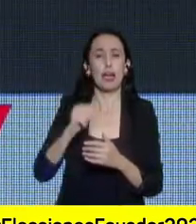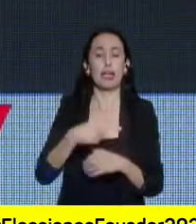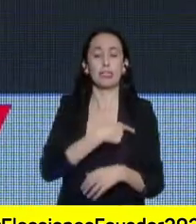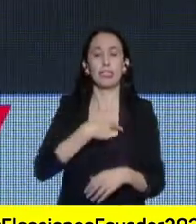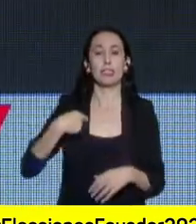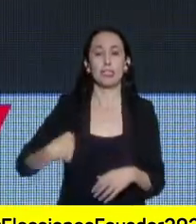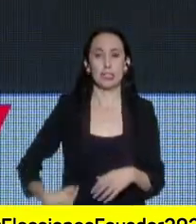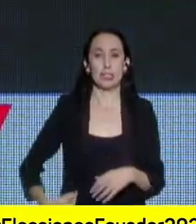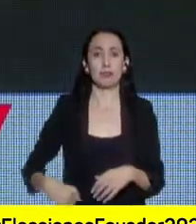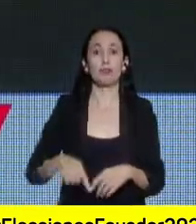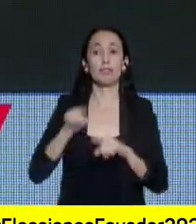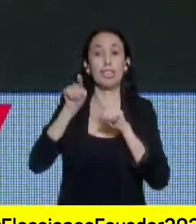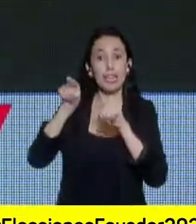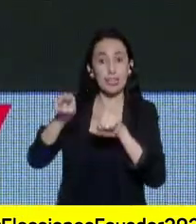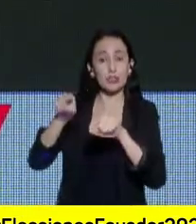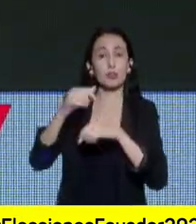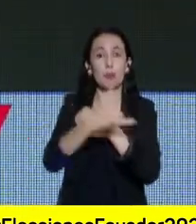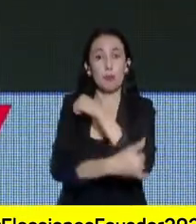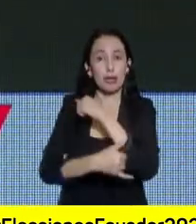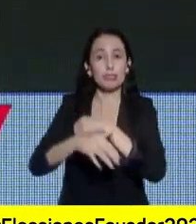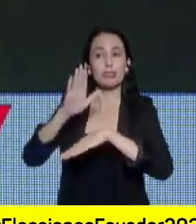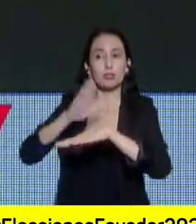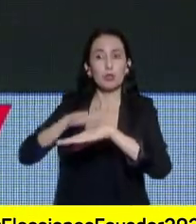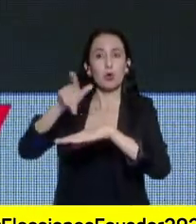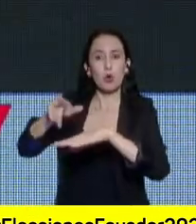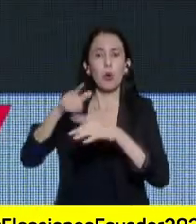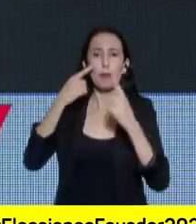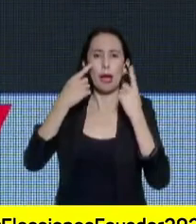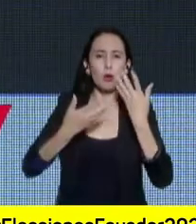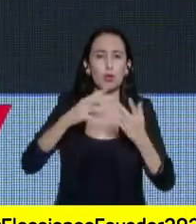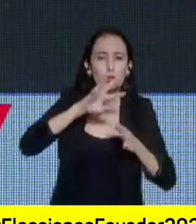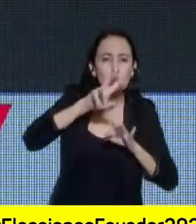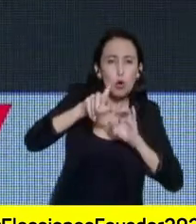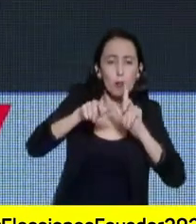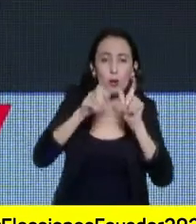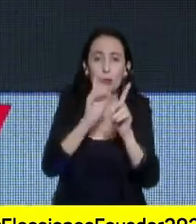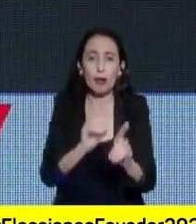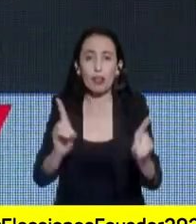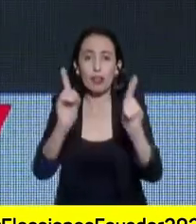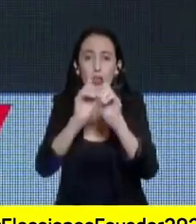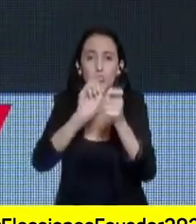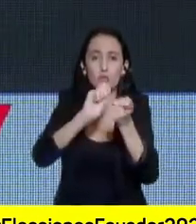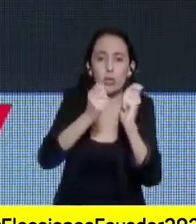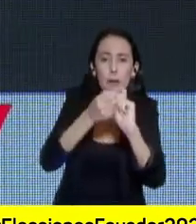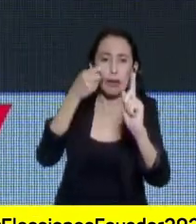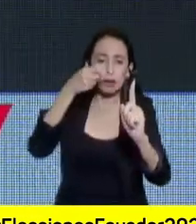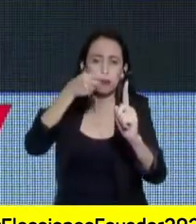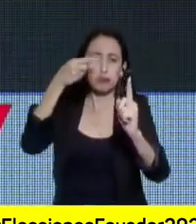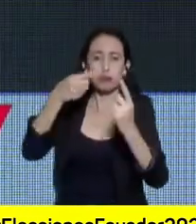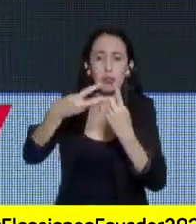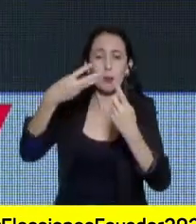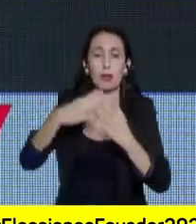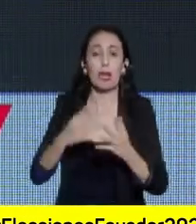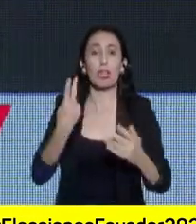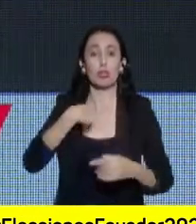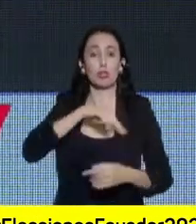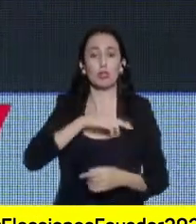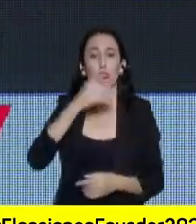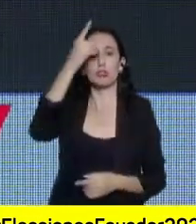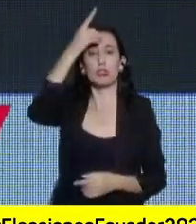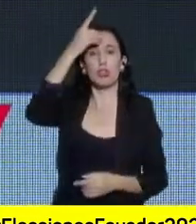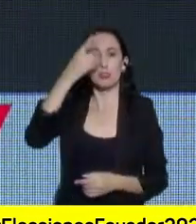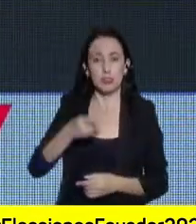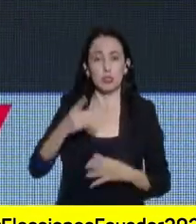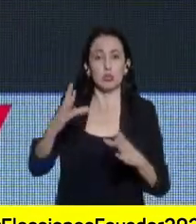China. Por ello, como medida de protección, hemos tomado algunas decisiones, sobre